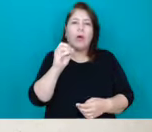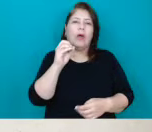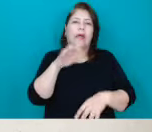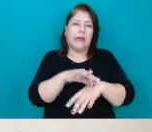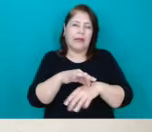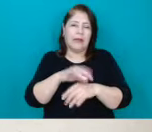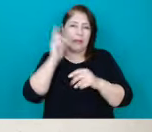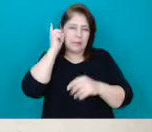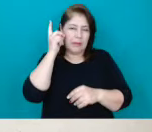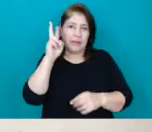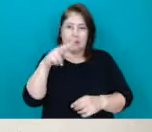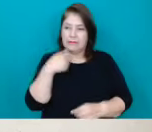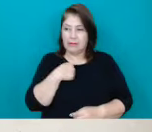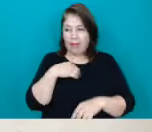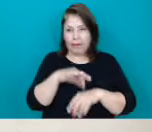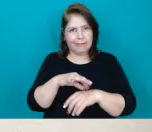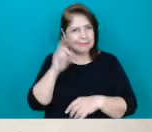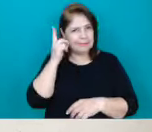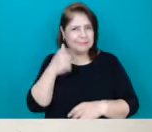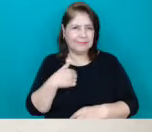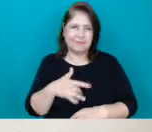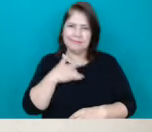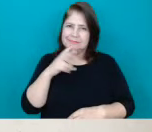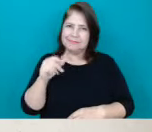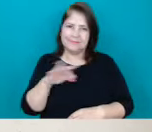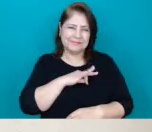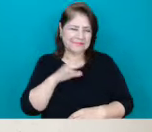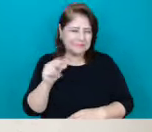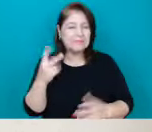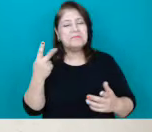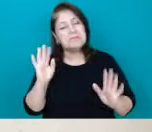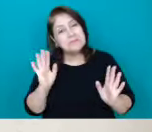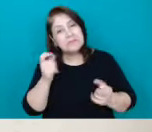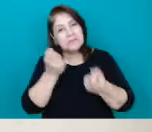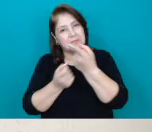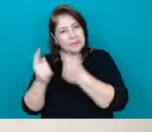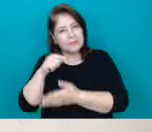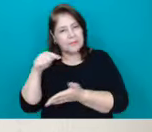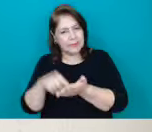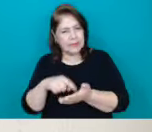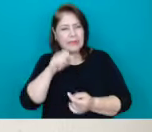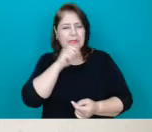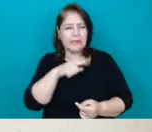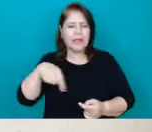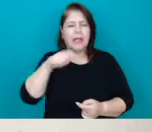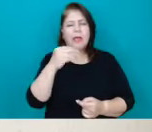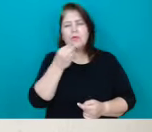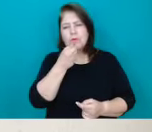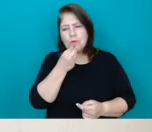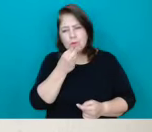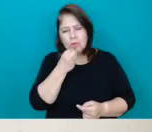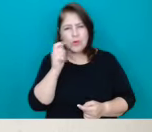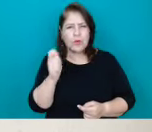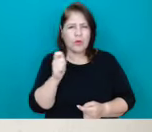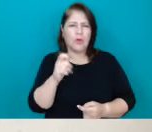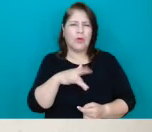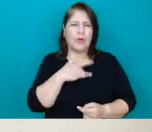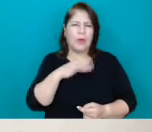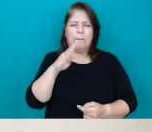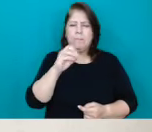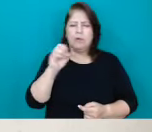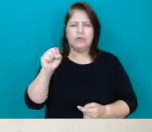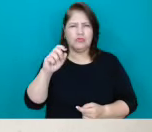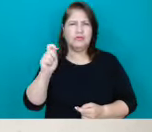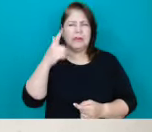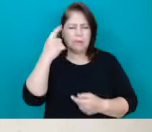Yo, la verdad, no me atrevo a comerla. ¿Y tú? Uno de los platos más consumidos es el bos, que es